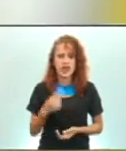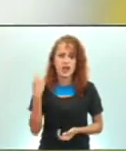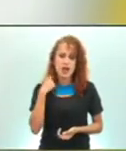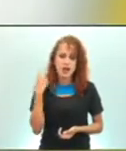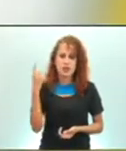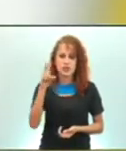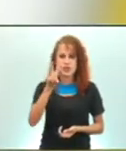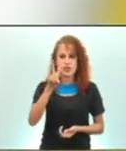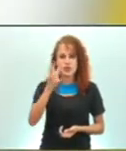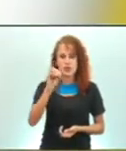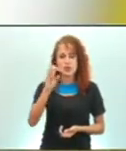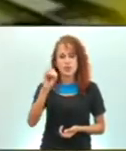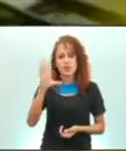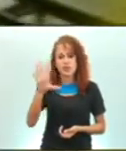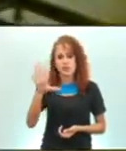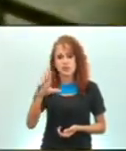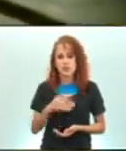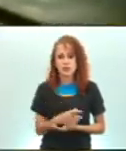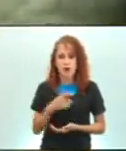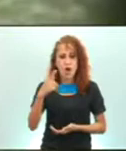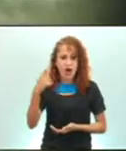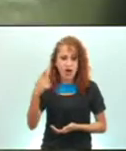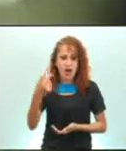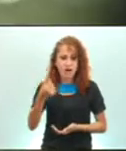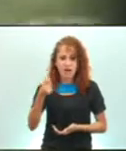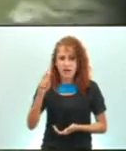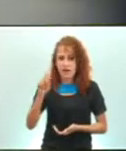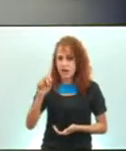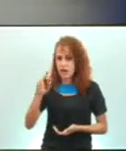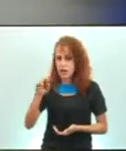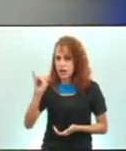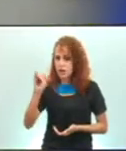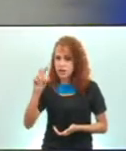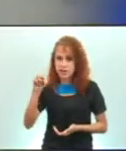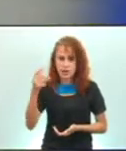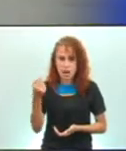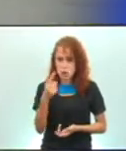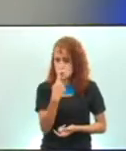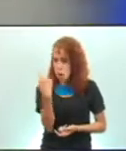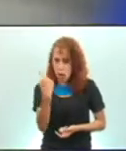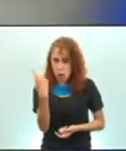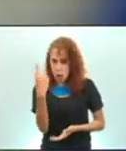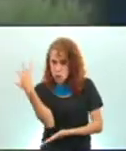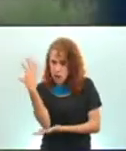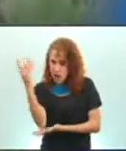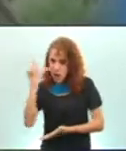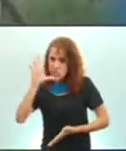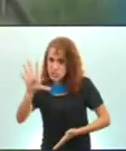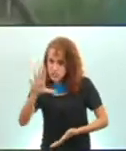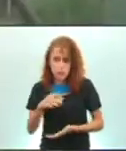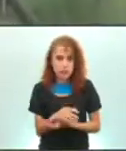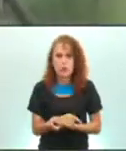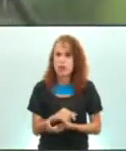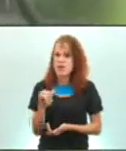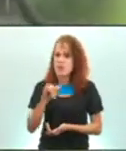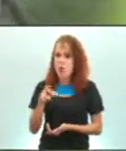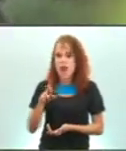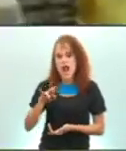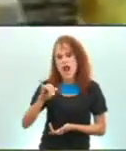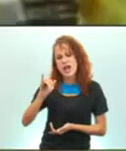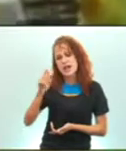En el año 2005, Katrina no es el único huracán de categoría 5. También Rita y